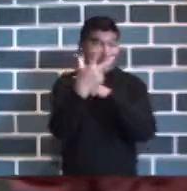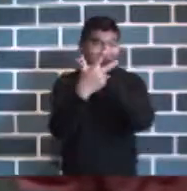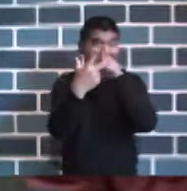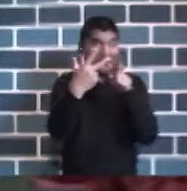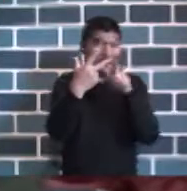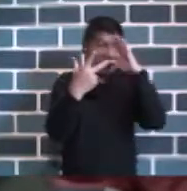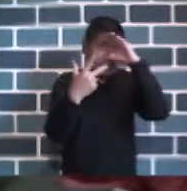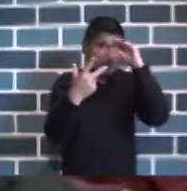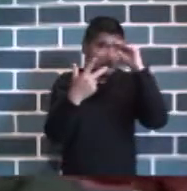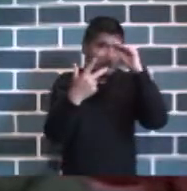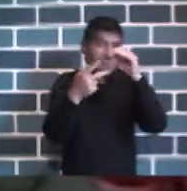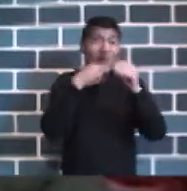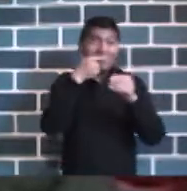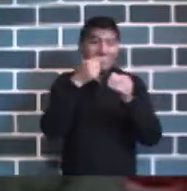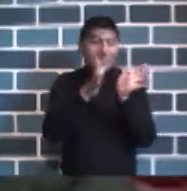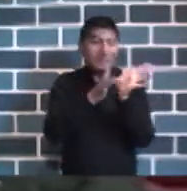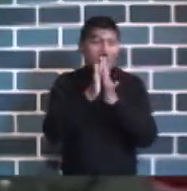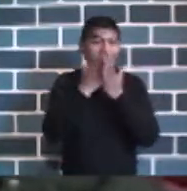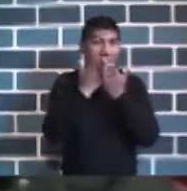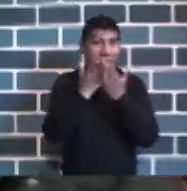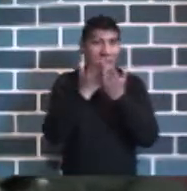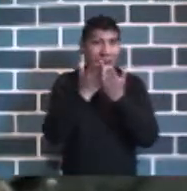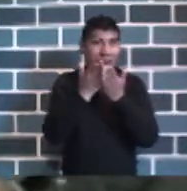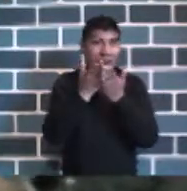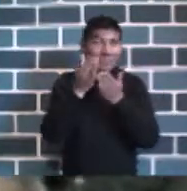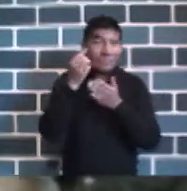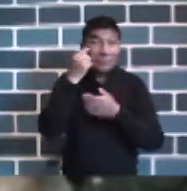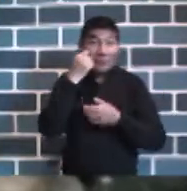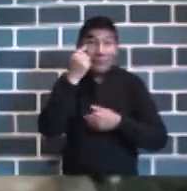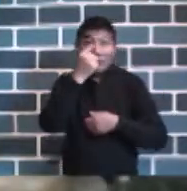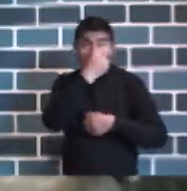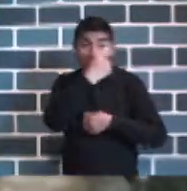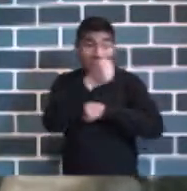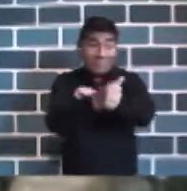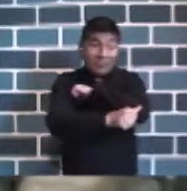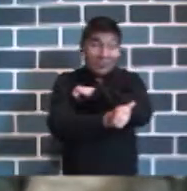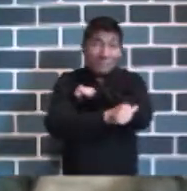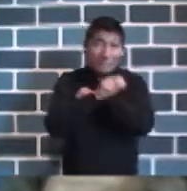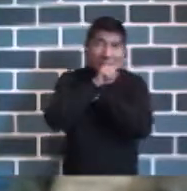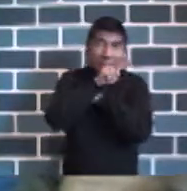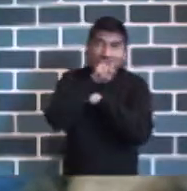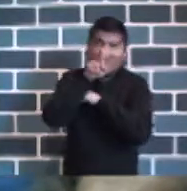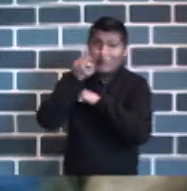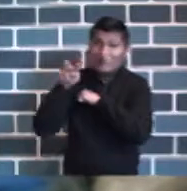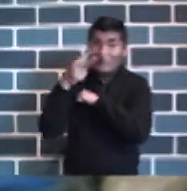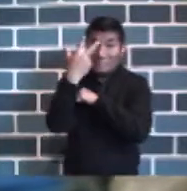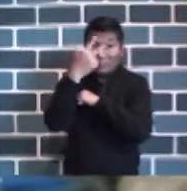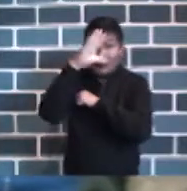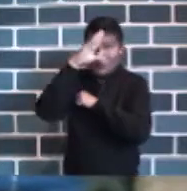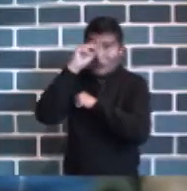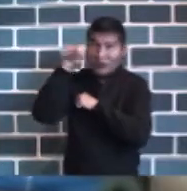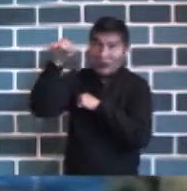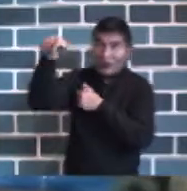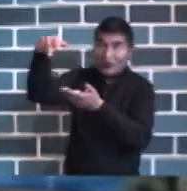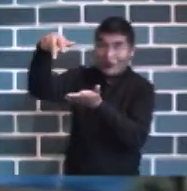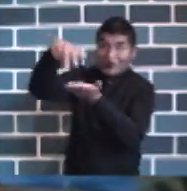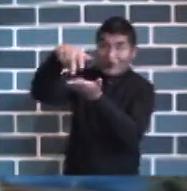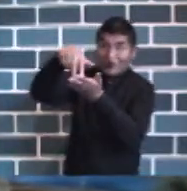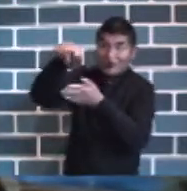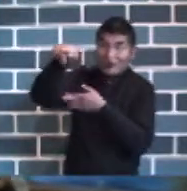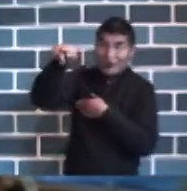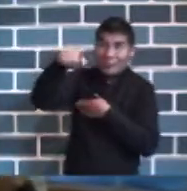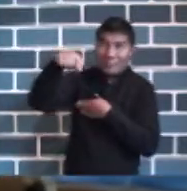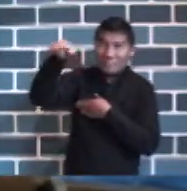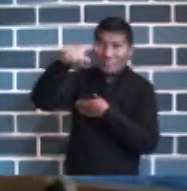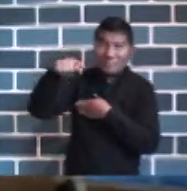dice el texto alzando los ojos diviso a tres hombres que estaban parados cerca de él